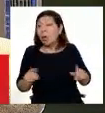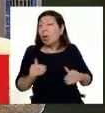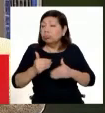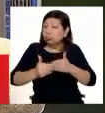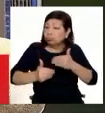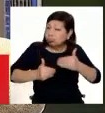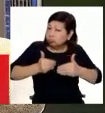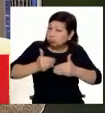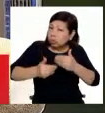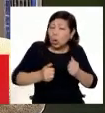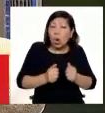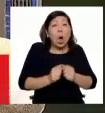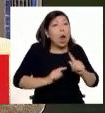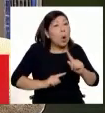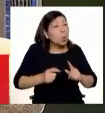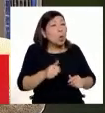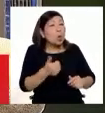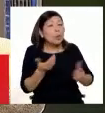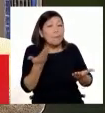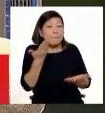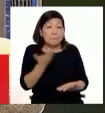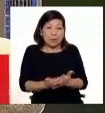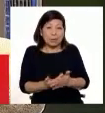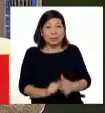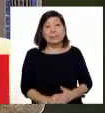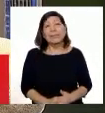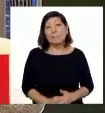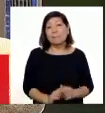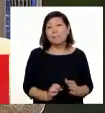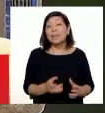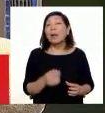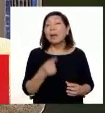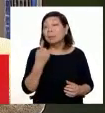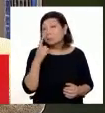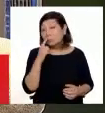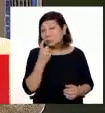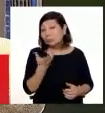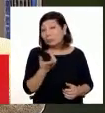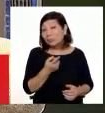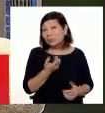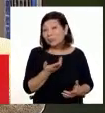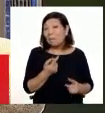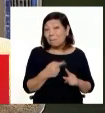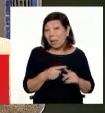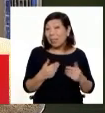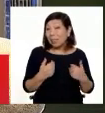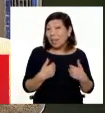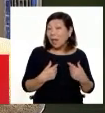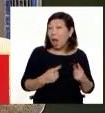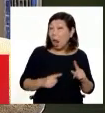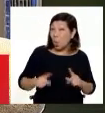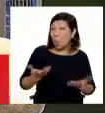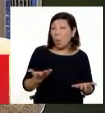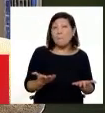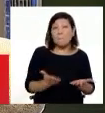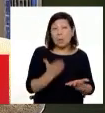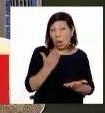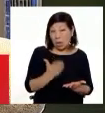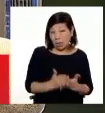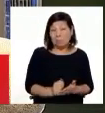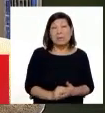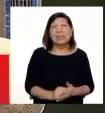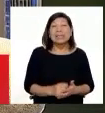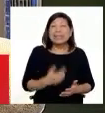va manejando con algunas otras propuestas. En este caso, la granadilla también, si la persona tiene alguna, digamos, situación